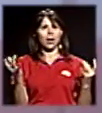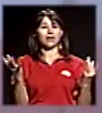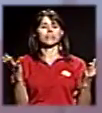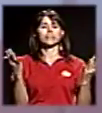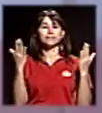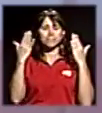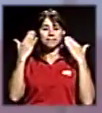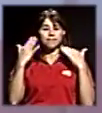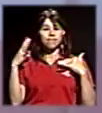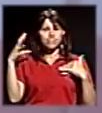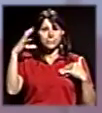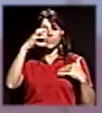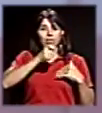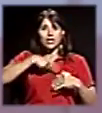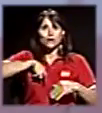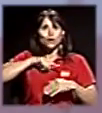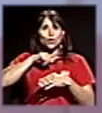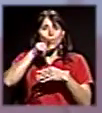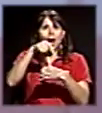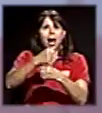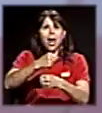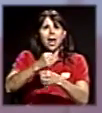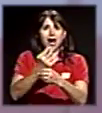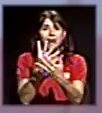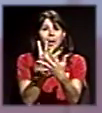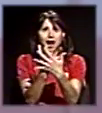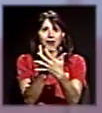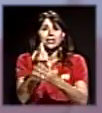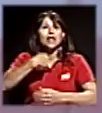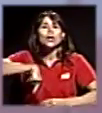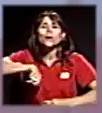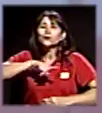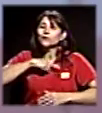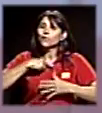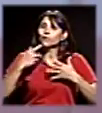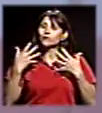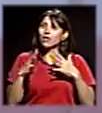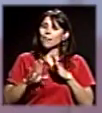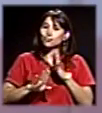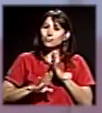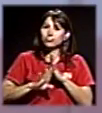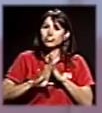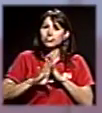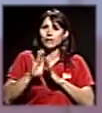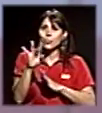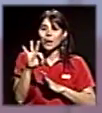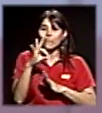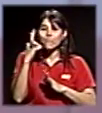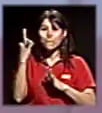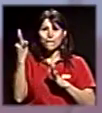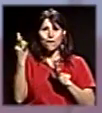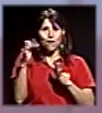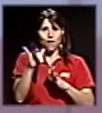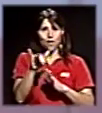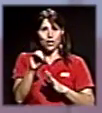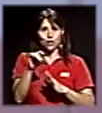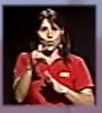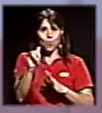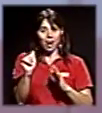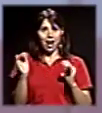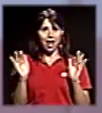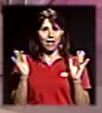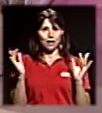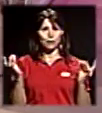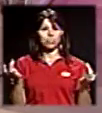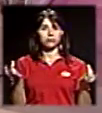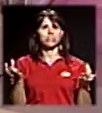cárceles hemos desarrollado una una forma de yoga que incluye todos los diferentes